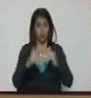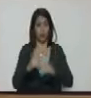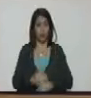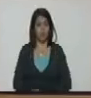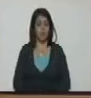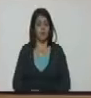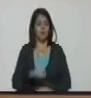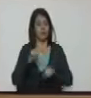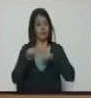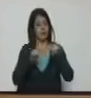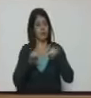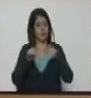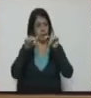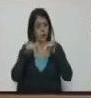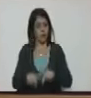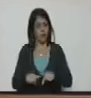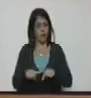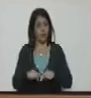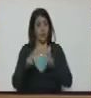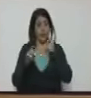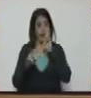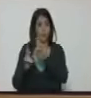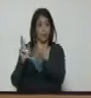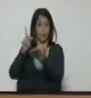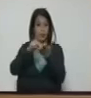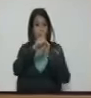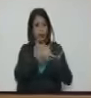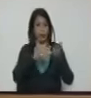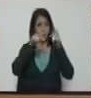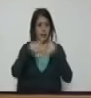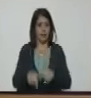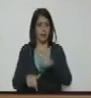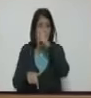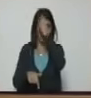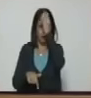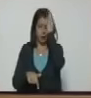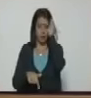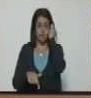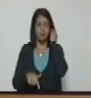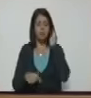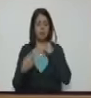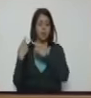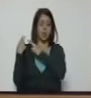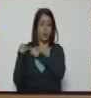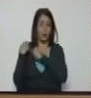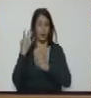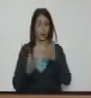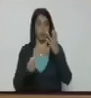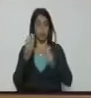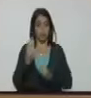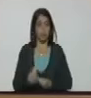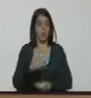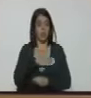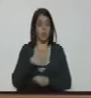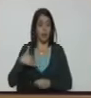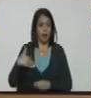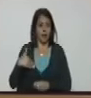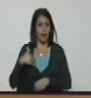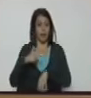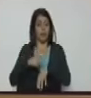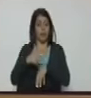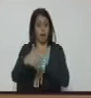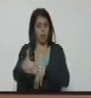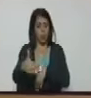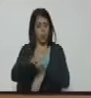punto del orden del día y en vista de la presencia aquí hoy de representantes del Poder Comunal, quisiera